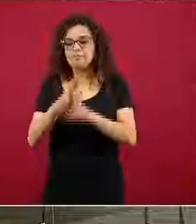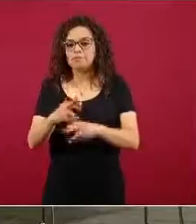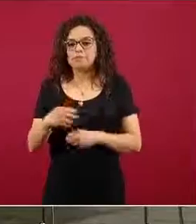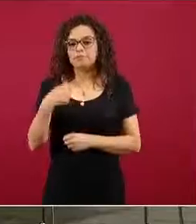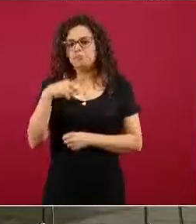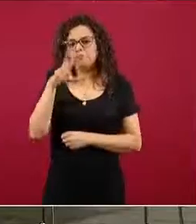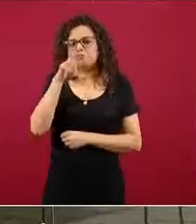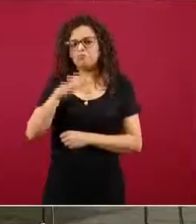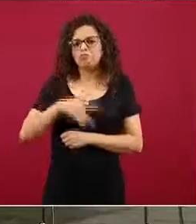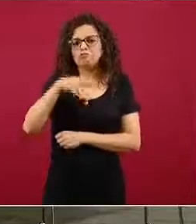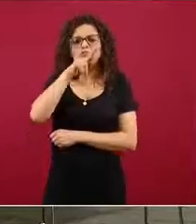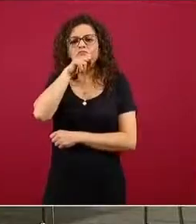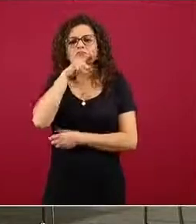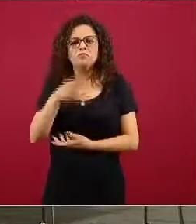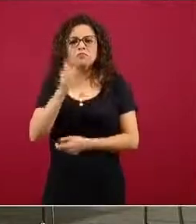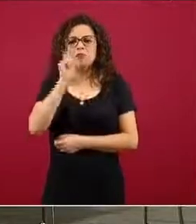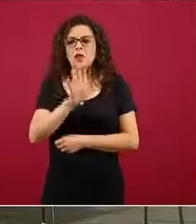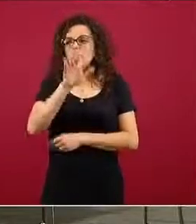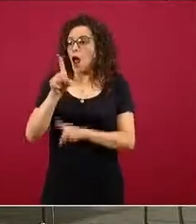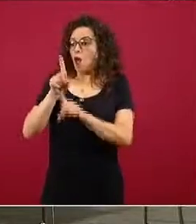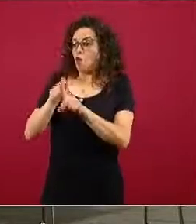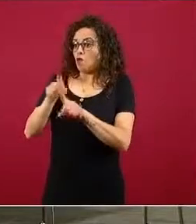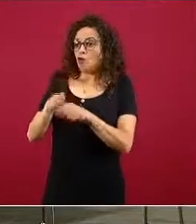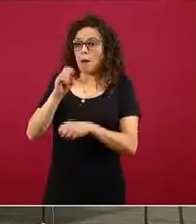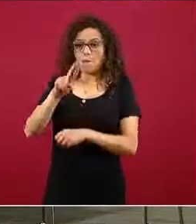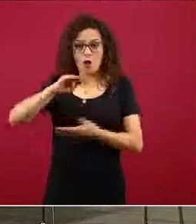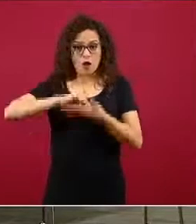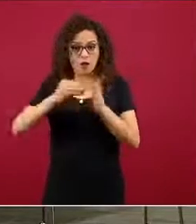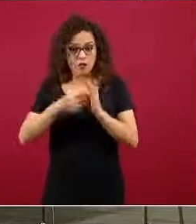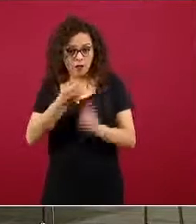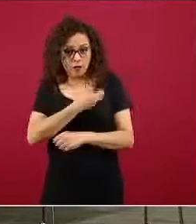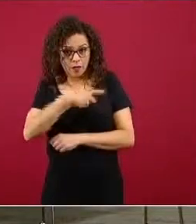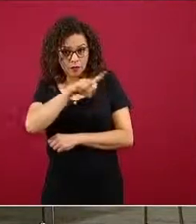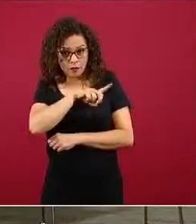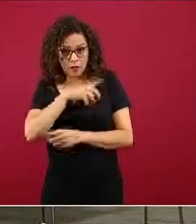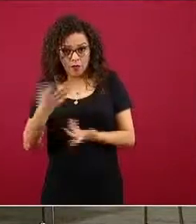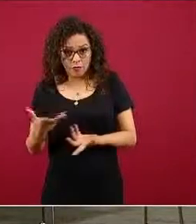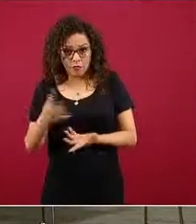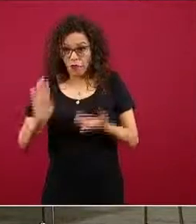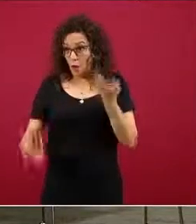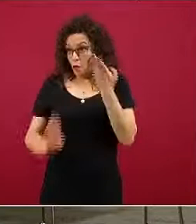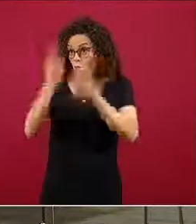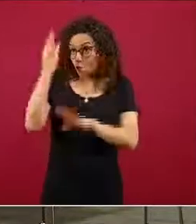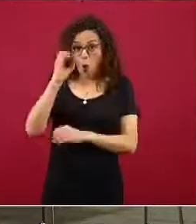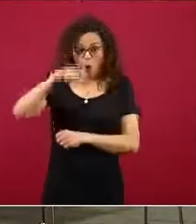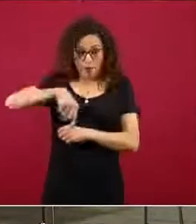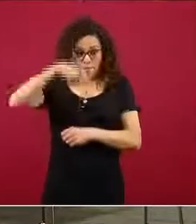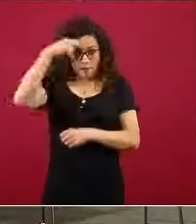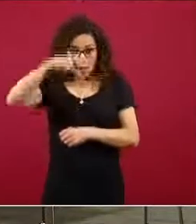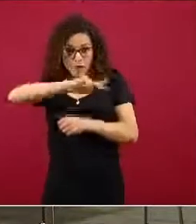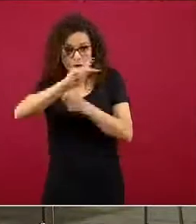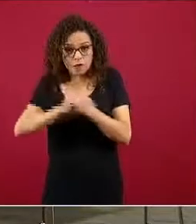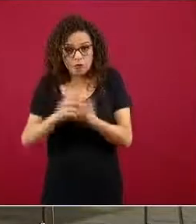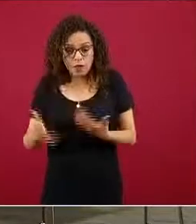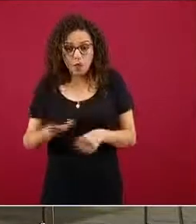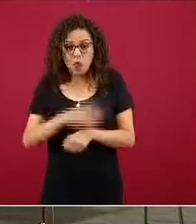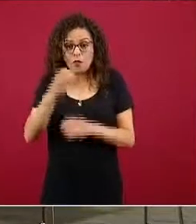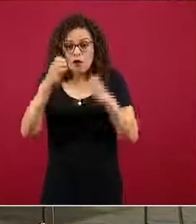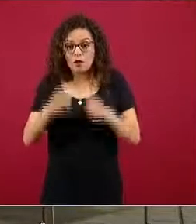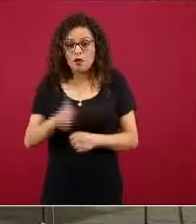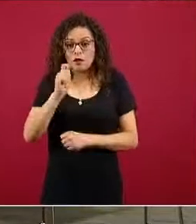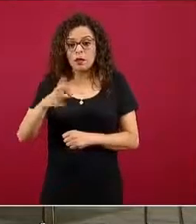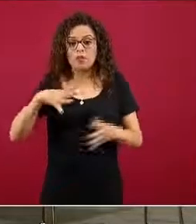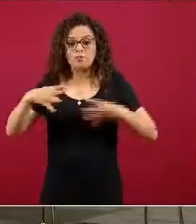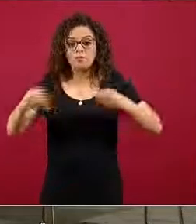burla de una estrategia de salud pública en un país o en un mundo que vive una pandemia, pues está ubicando en su grado